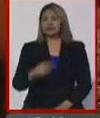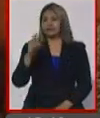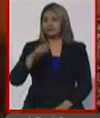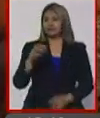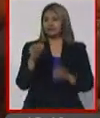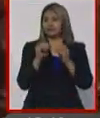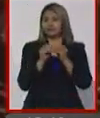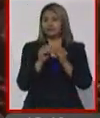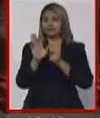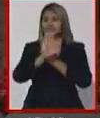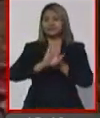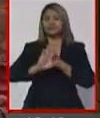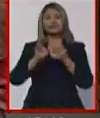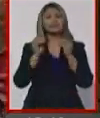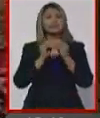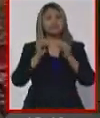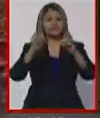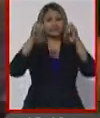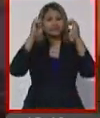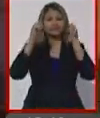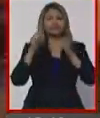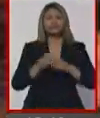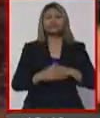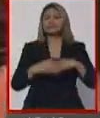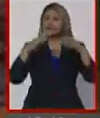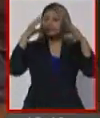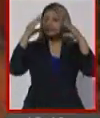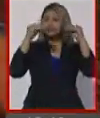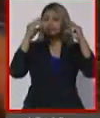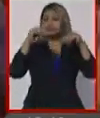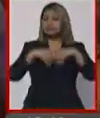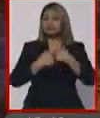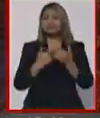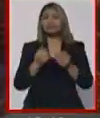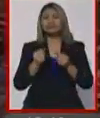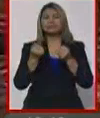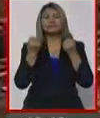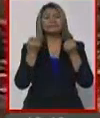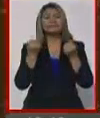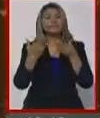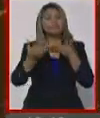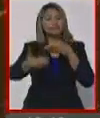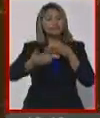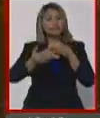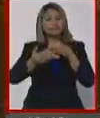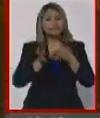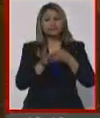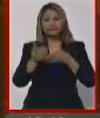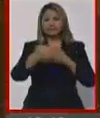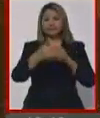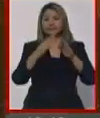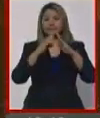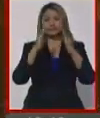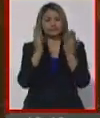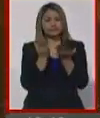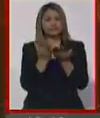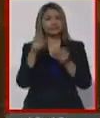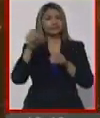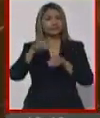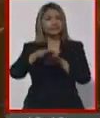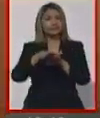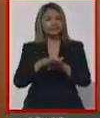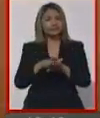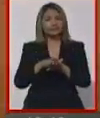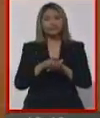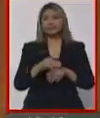Necesitamos un poco más de seguridad, un poco de educación vial. Debería haber en tantos metros, porque aquí a la vuelta están los colegios. Necesitamos